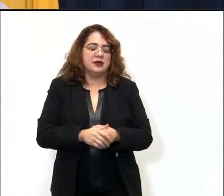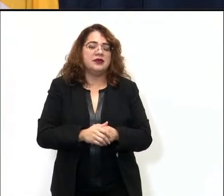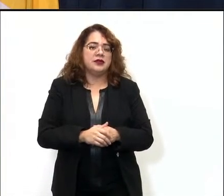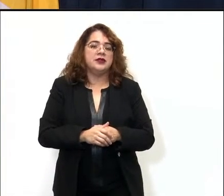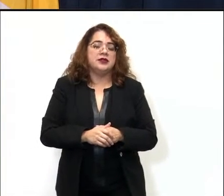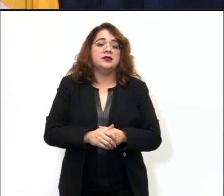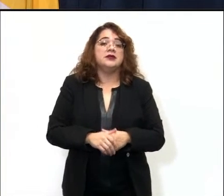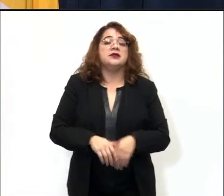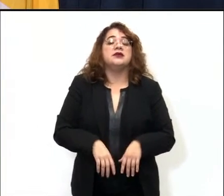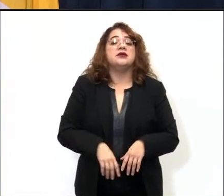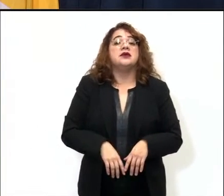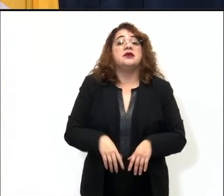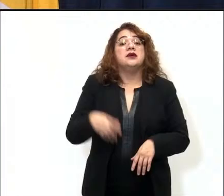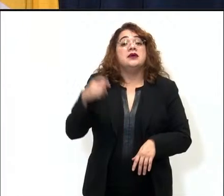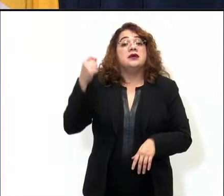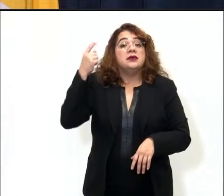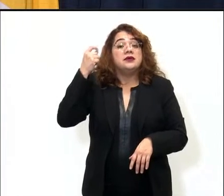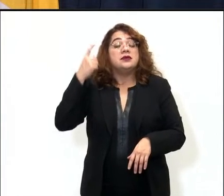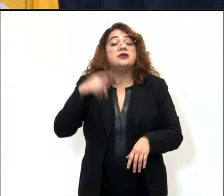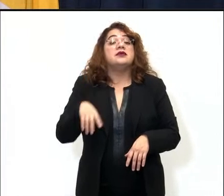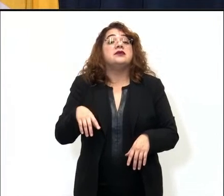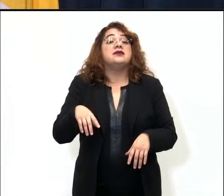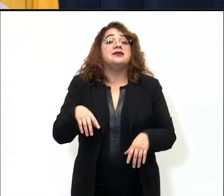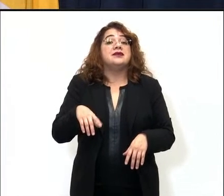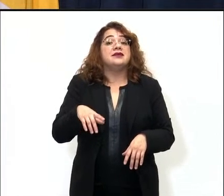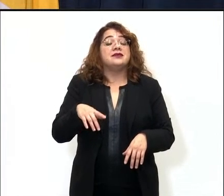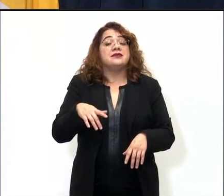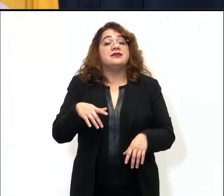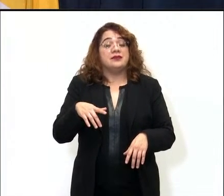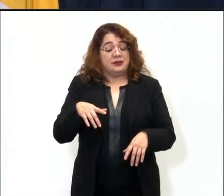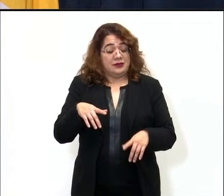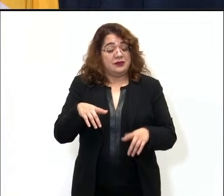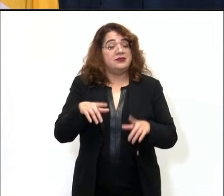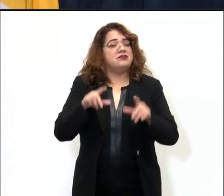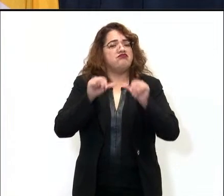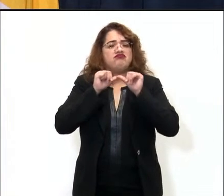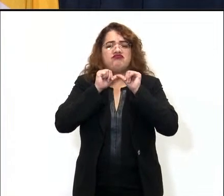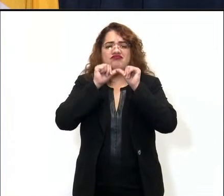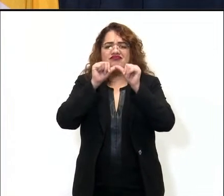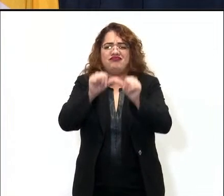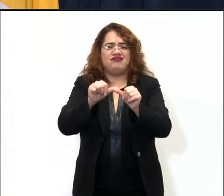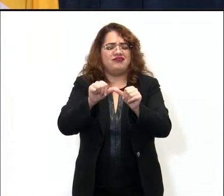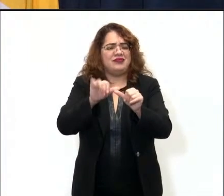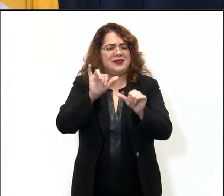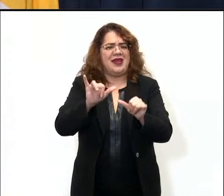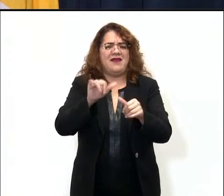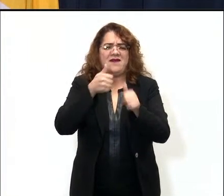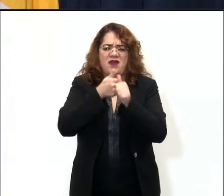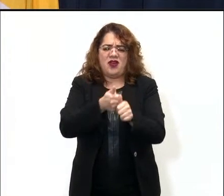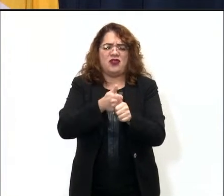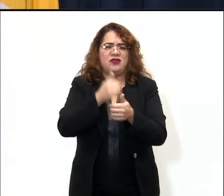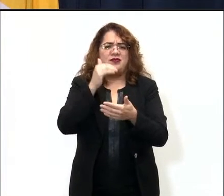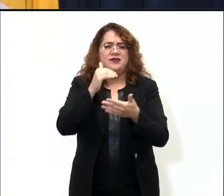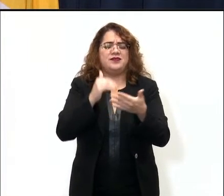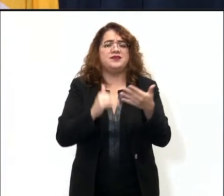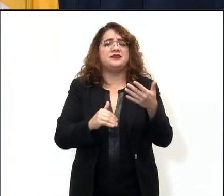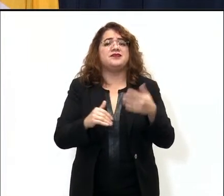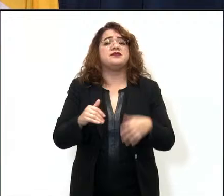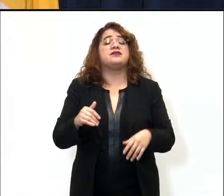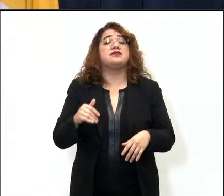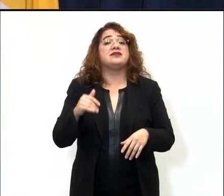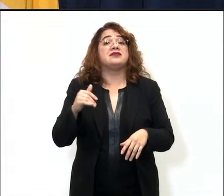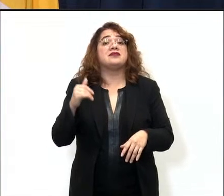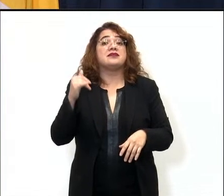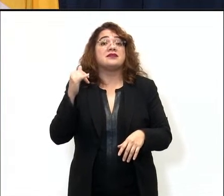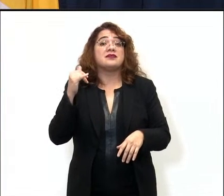local. Use una cubierta para la cara tanto como sea posible, pero especialmente si no puede permanecer en